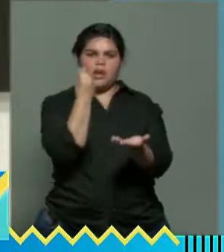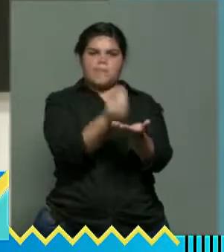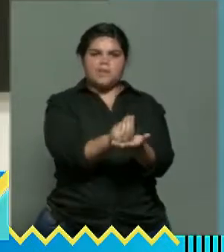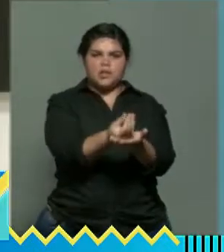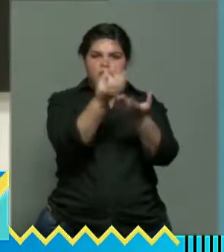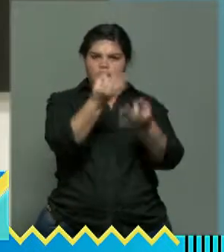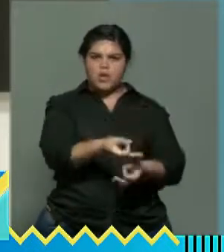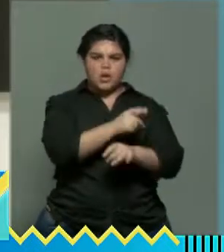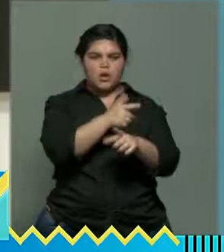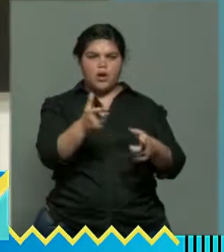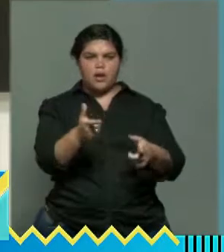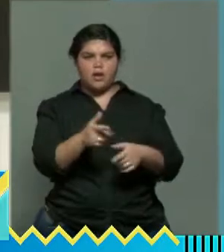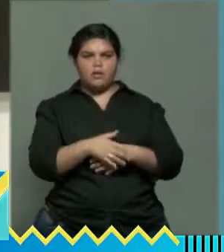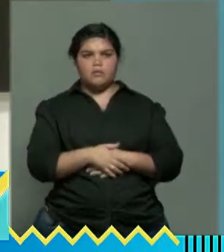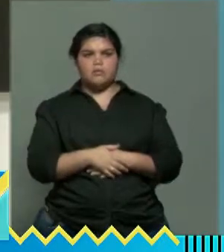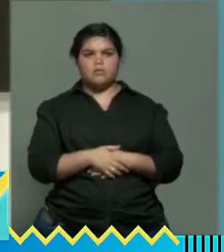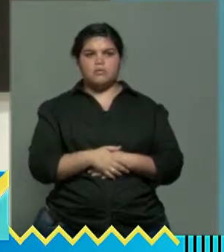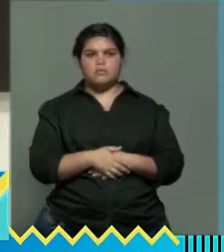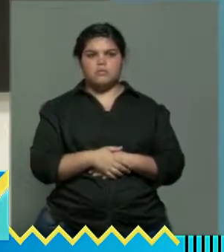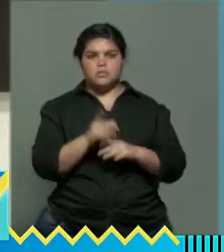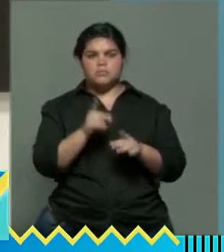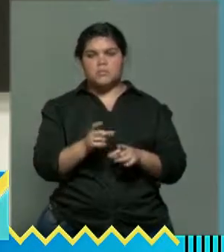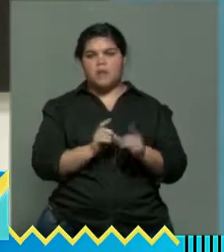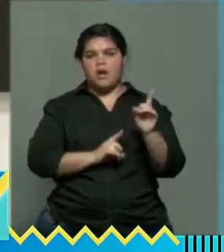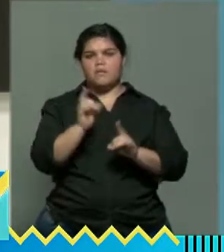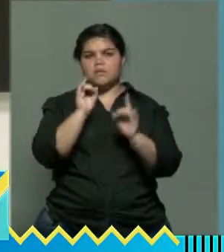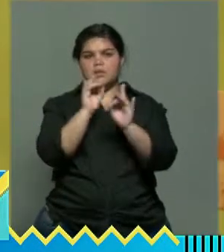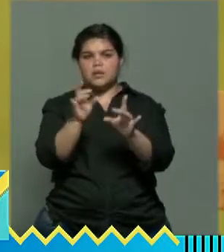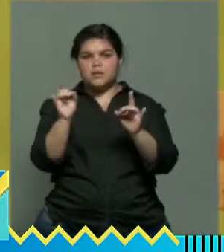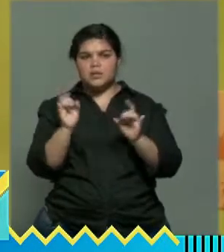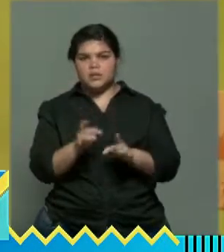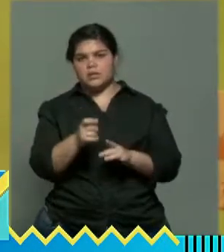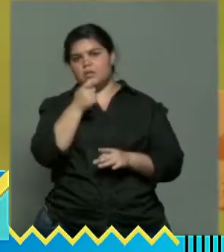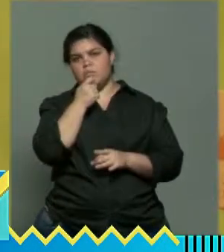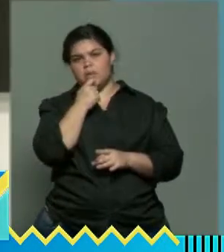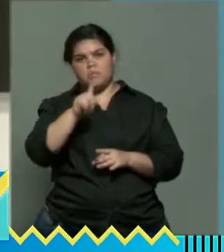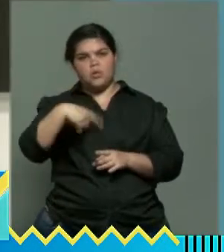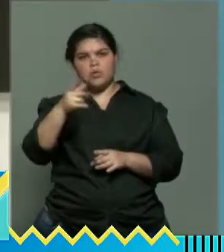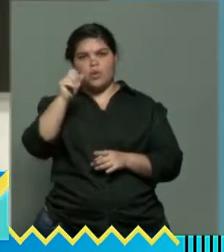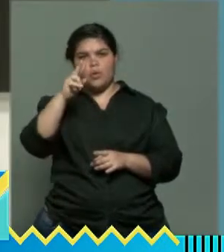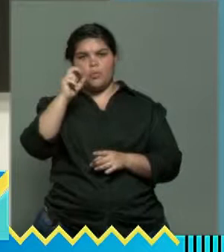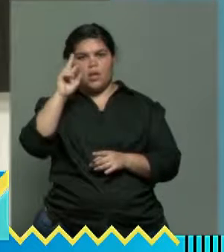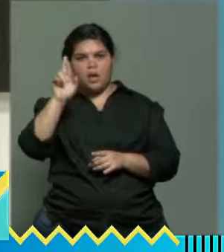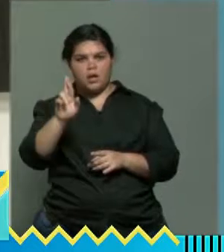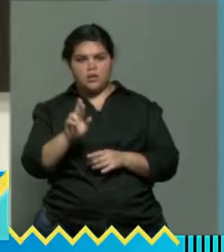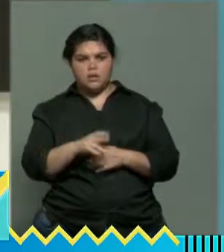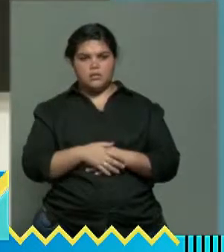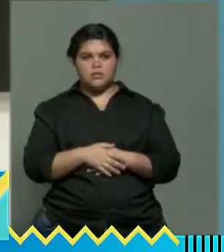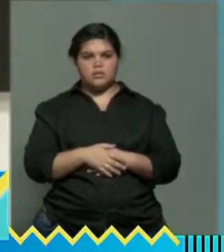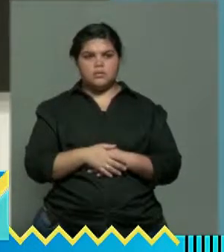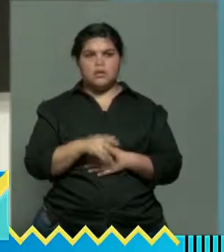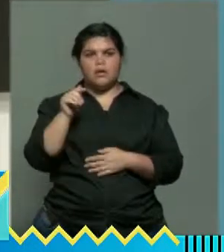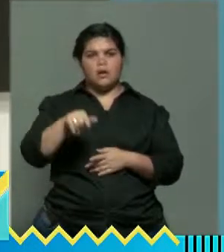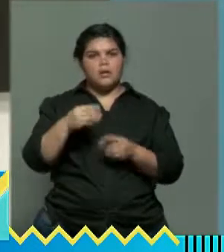están aglutinados, todavía siguen críticas, por ejemplo, se me viene a la cabeza la Coviar. ¿Esto los llama a